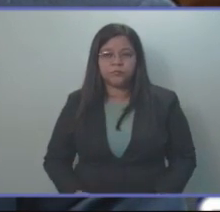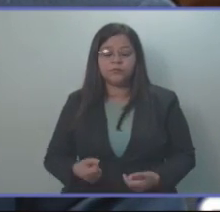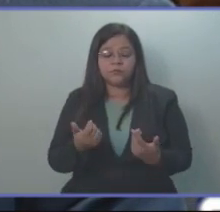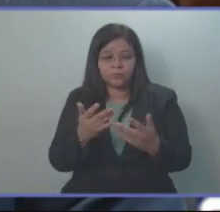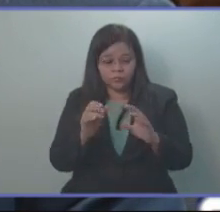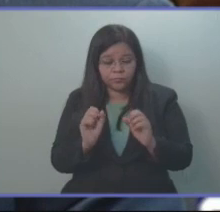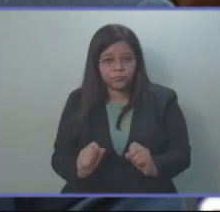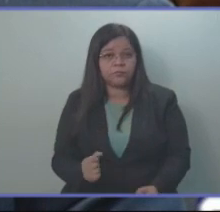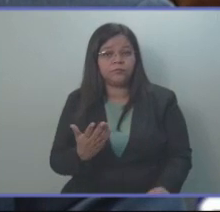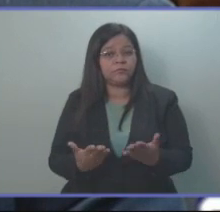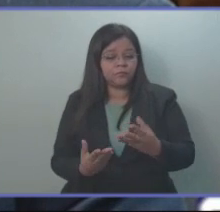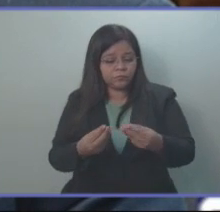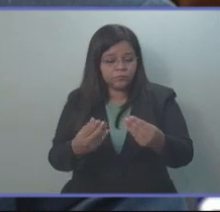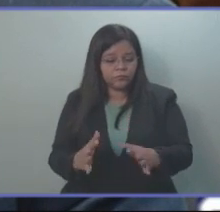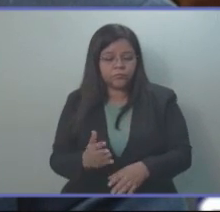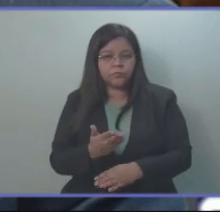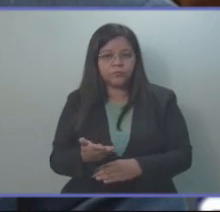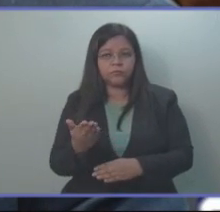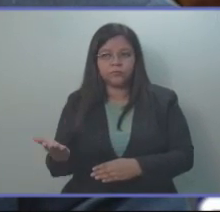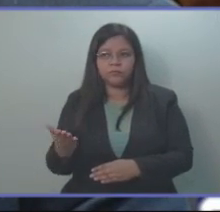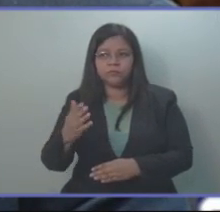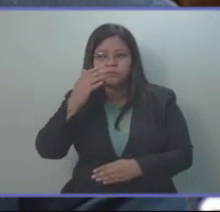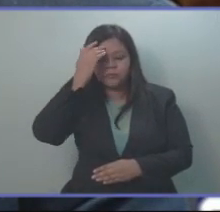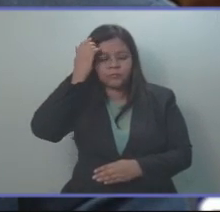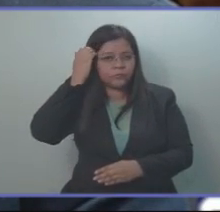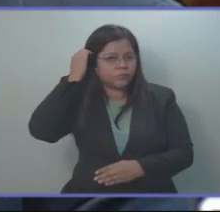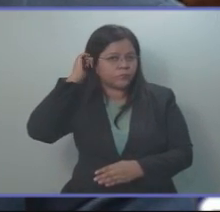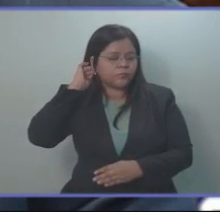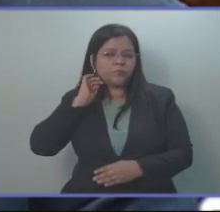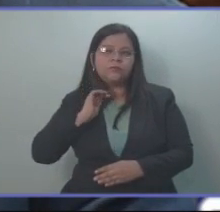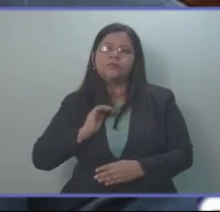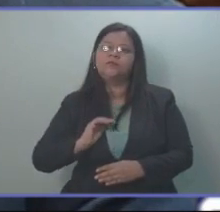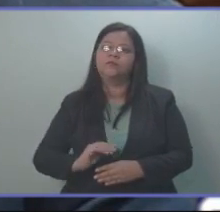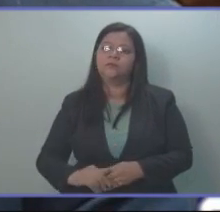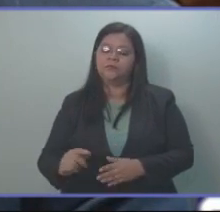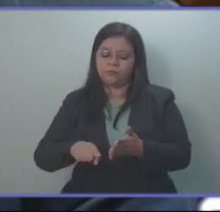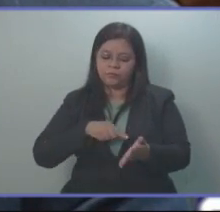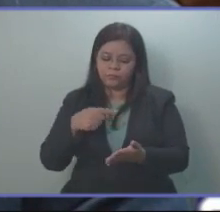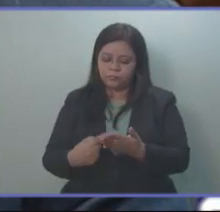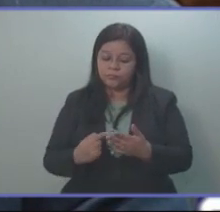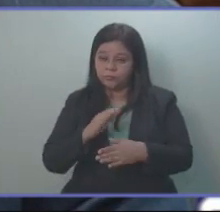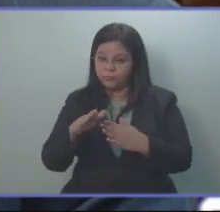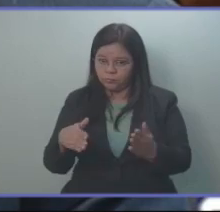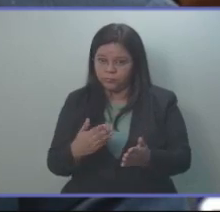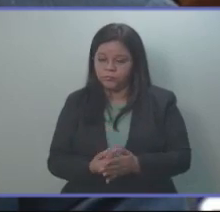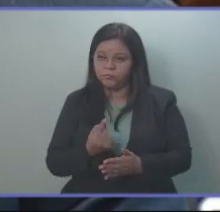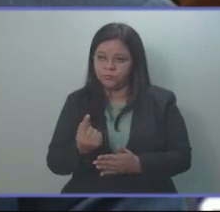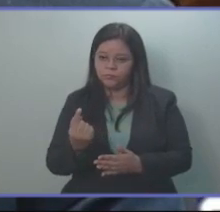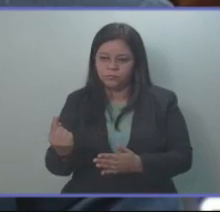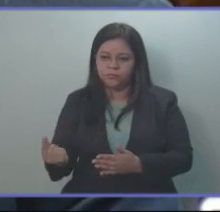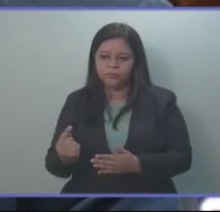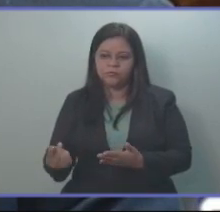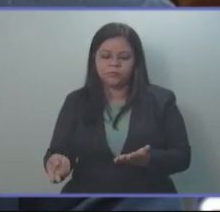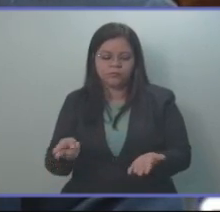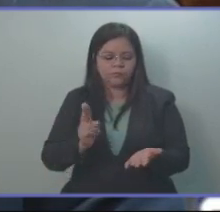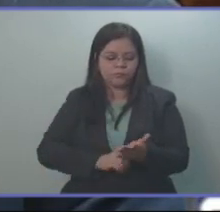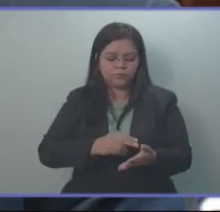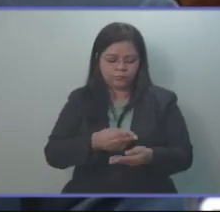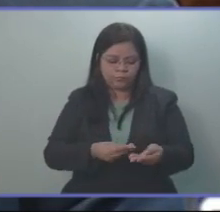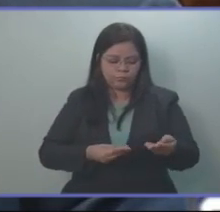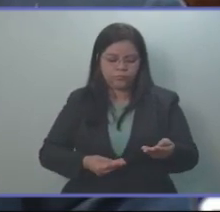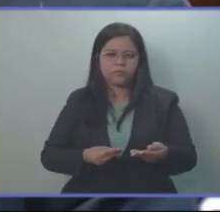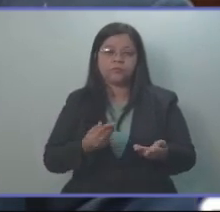de perder los bienes que hubiera adquirido en virtud del mismo. Se prohíbe a los registradores la inscripción de documentos